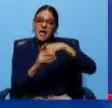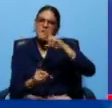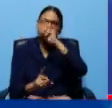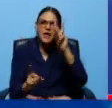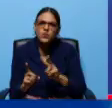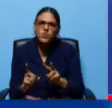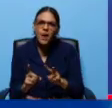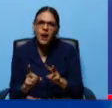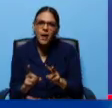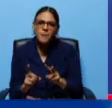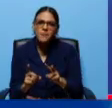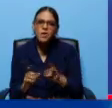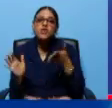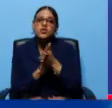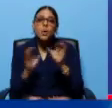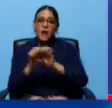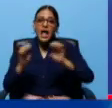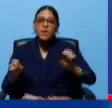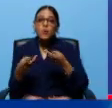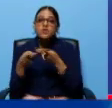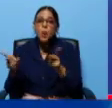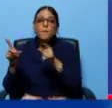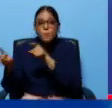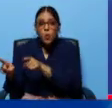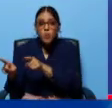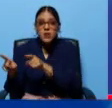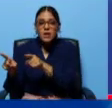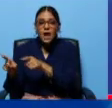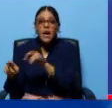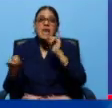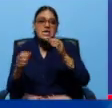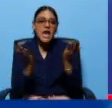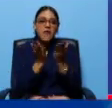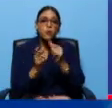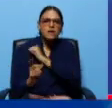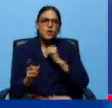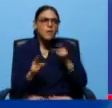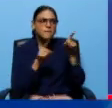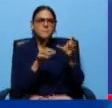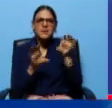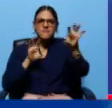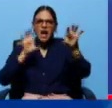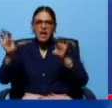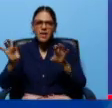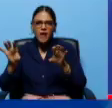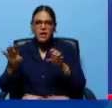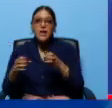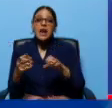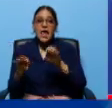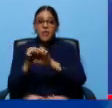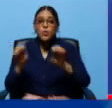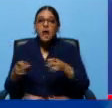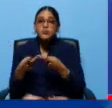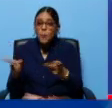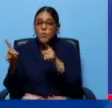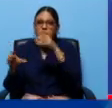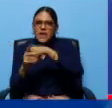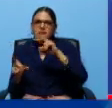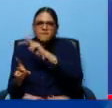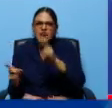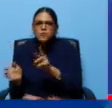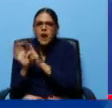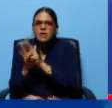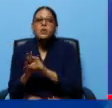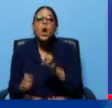Venezuela de educación pública y educación privada? La educación pública hoy en Venezuela representa